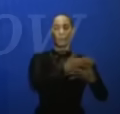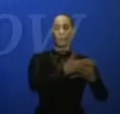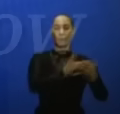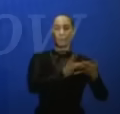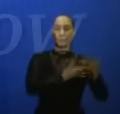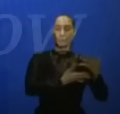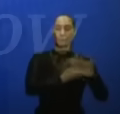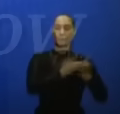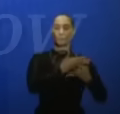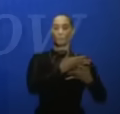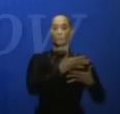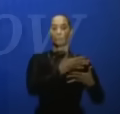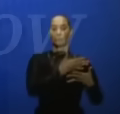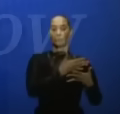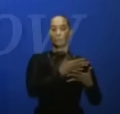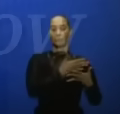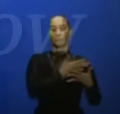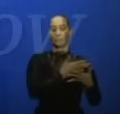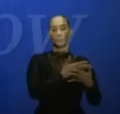relación